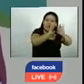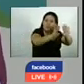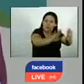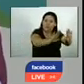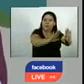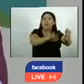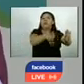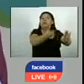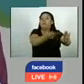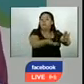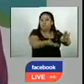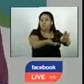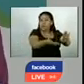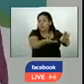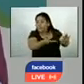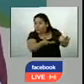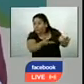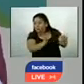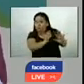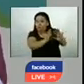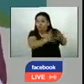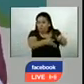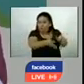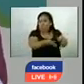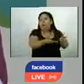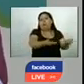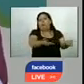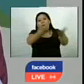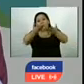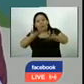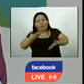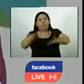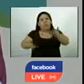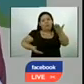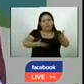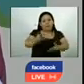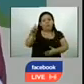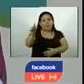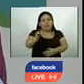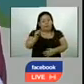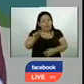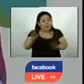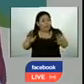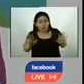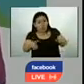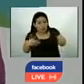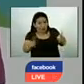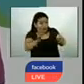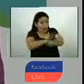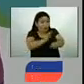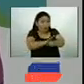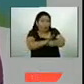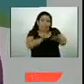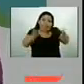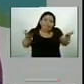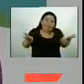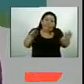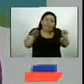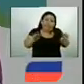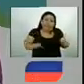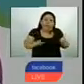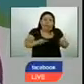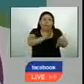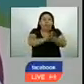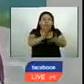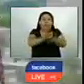los mercados, y si tienen un excedente van a poder autorizar exportaciones. Si no, no vamos a poder